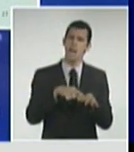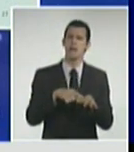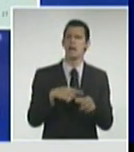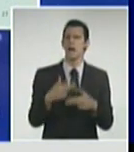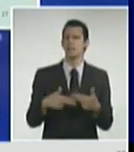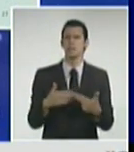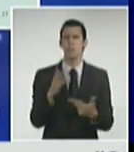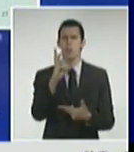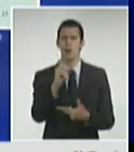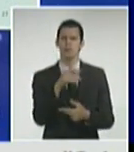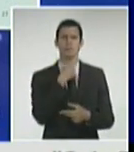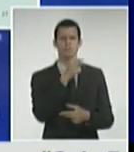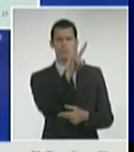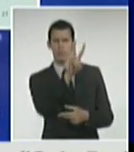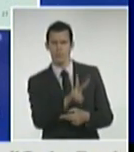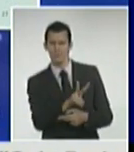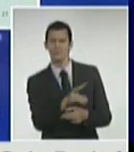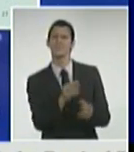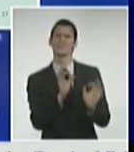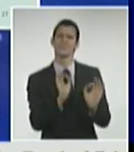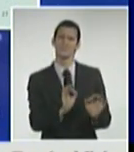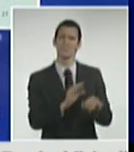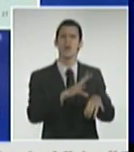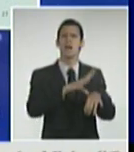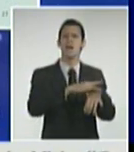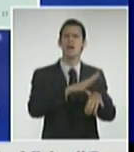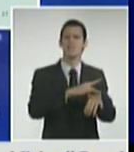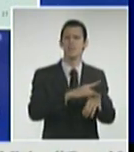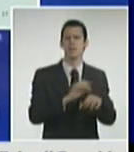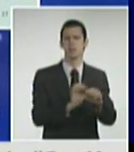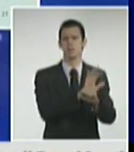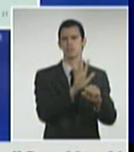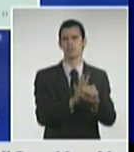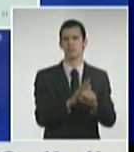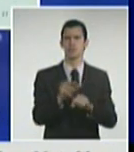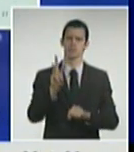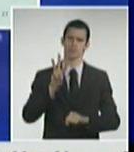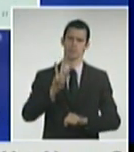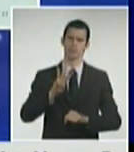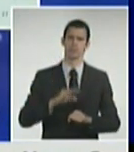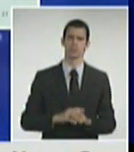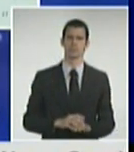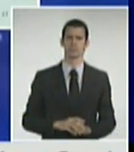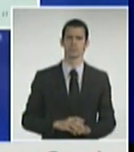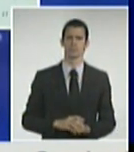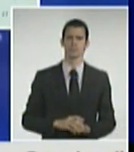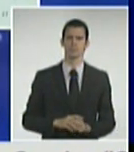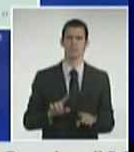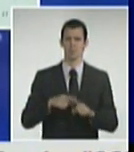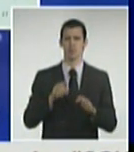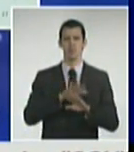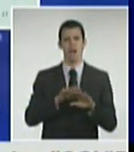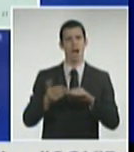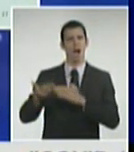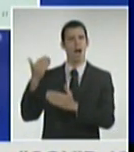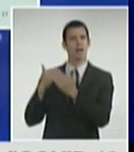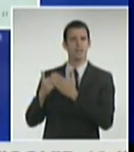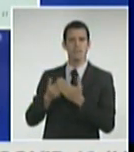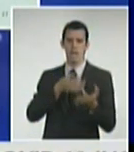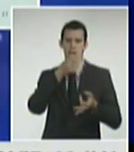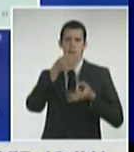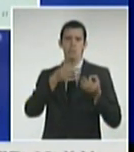diagnostica 3 casos autóctonos relacionados con el foco que hemos informado en días anteriores en